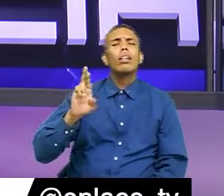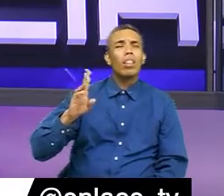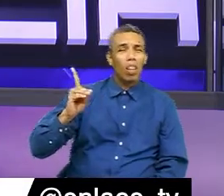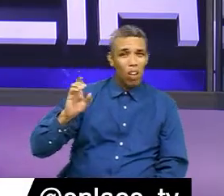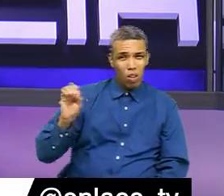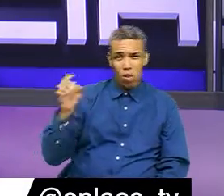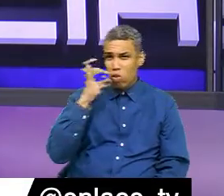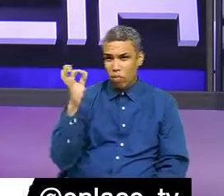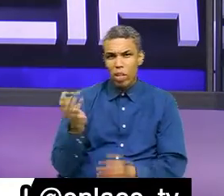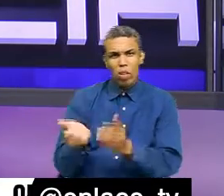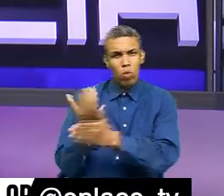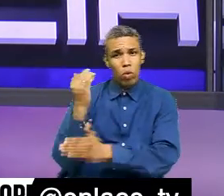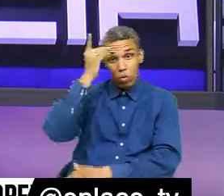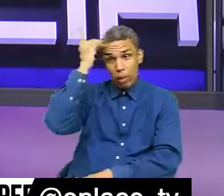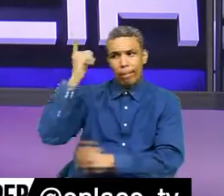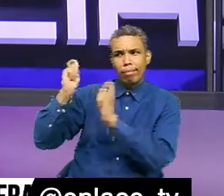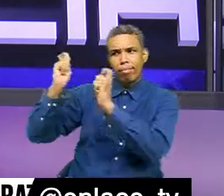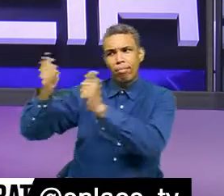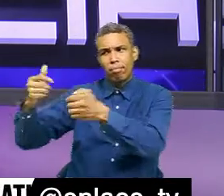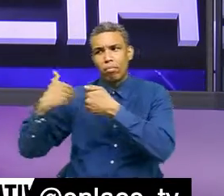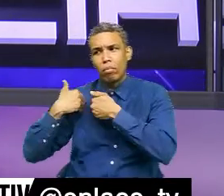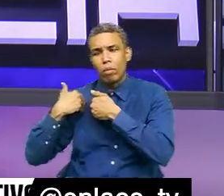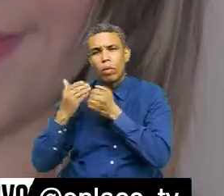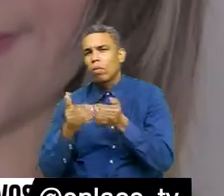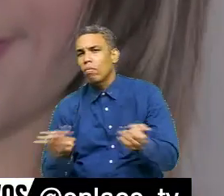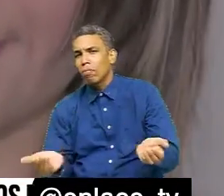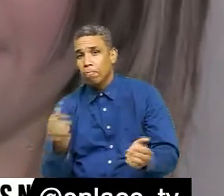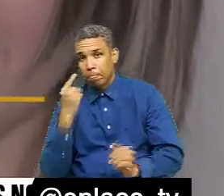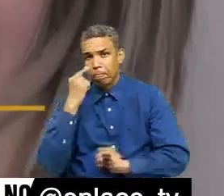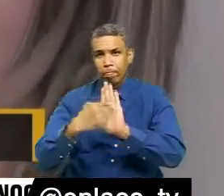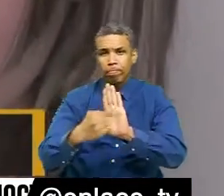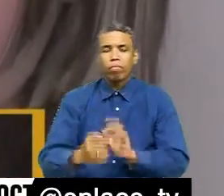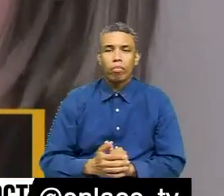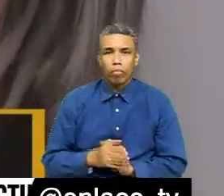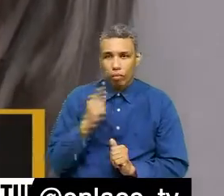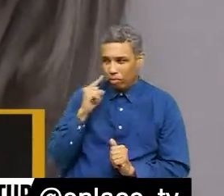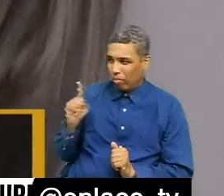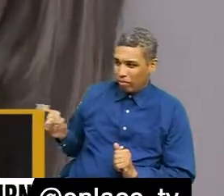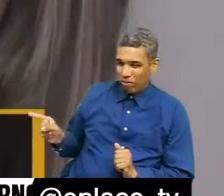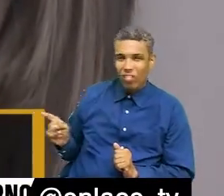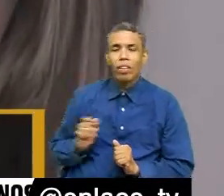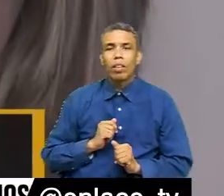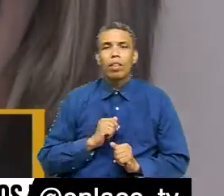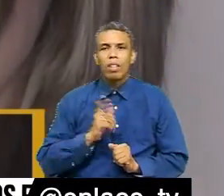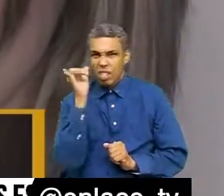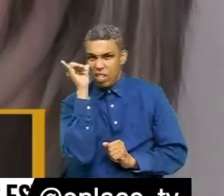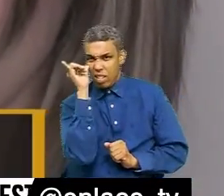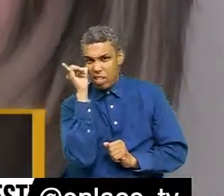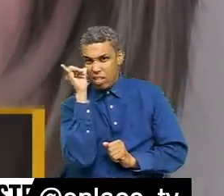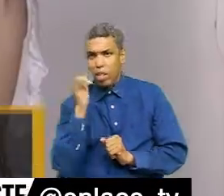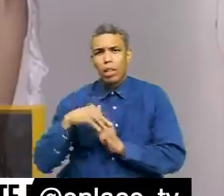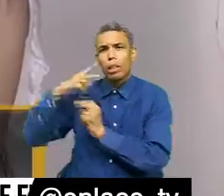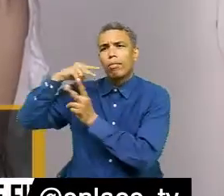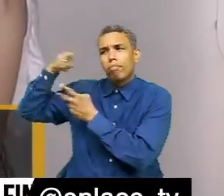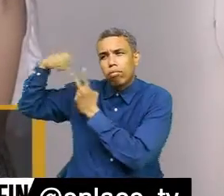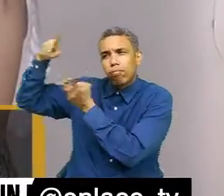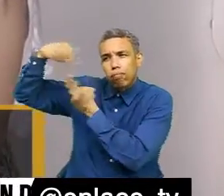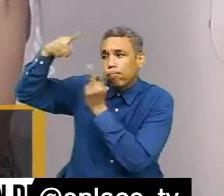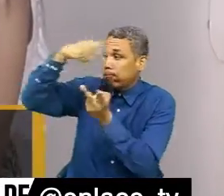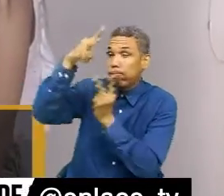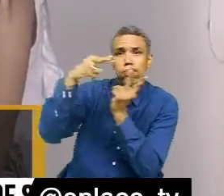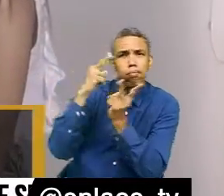nuevos nombramientos de la Alcaldía Municipal. Ella es la ingeniera de mercados Jenny Suárez Hoyos, una barranqueña joven que